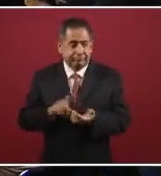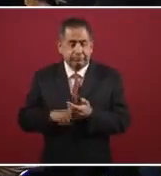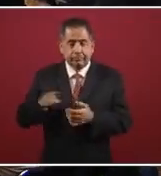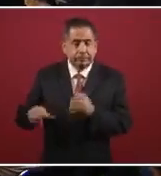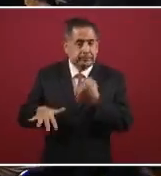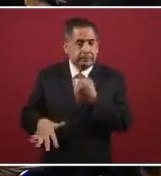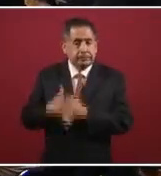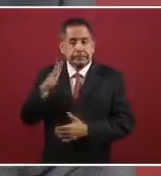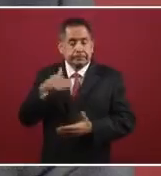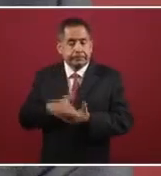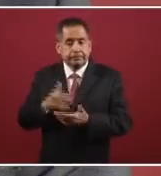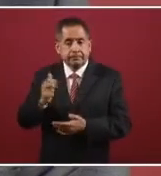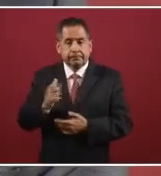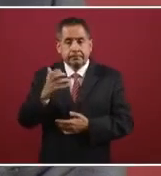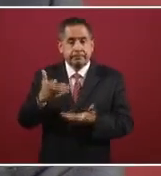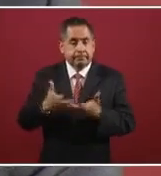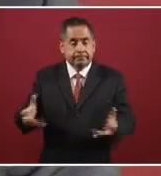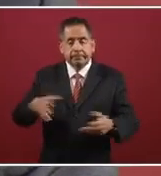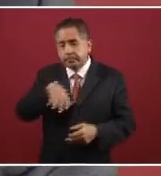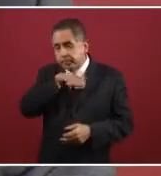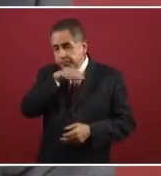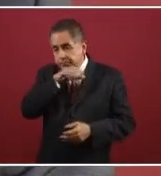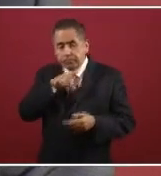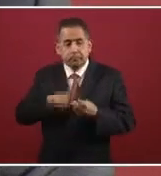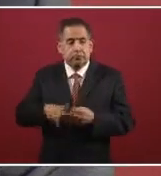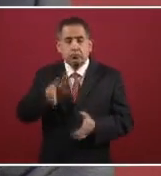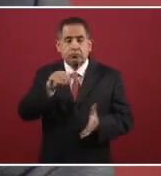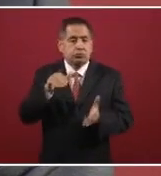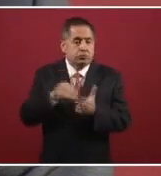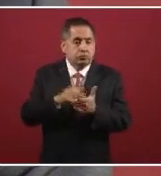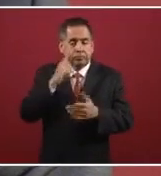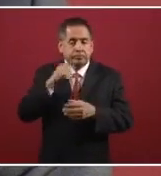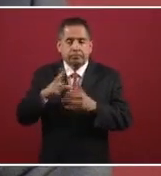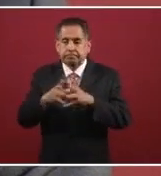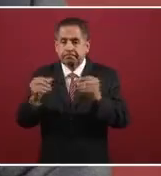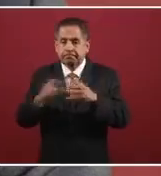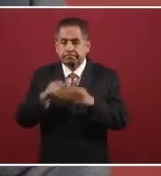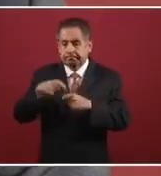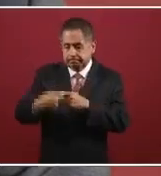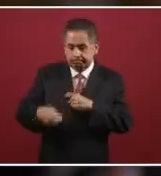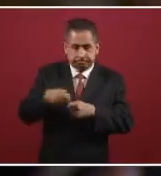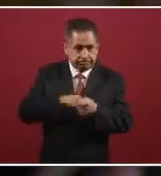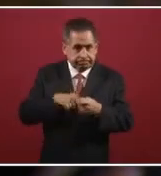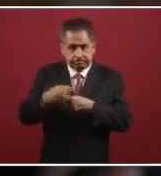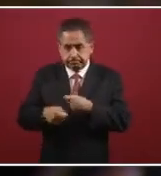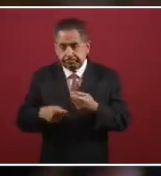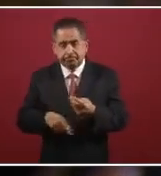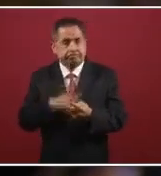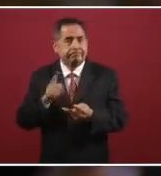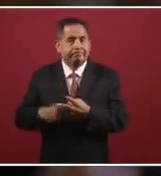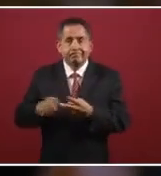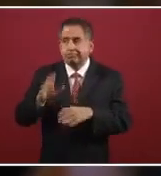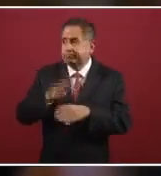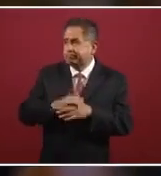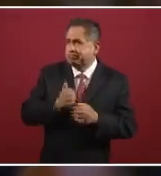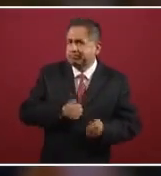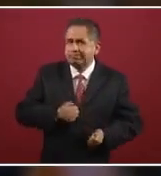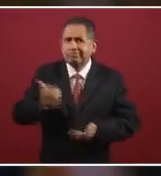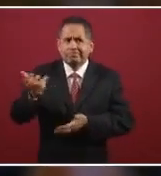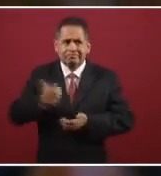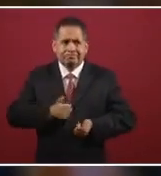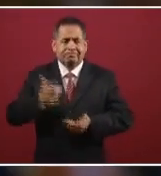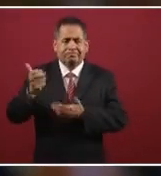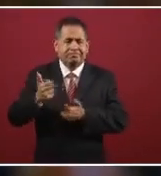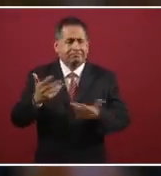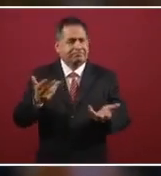15 mil hectáreas de mango, más de 8 mil hectáreas de banano, es la región de mayor exportación en estos